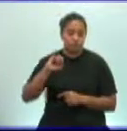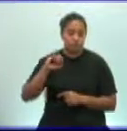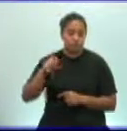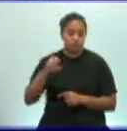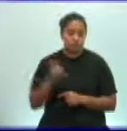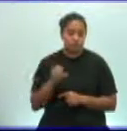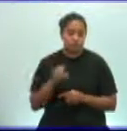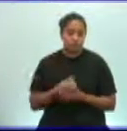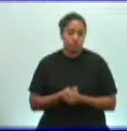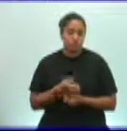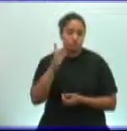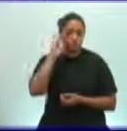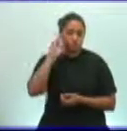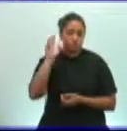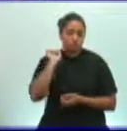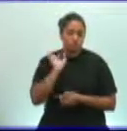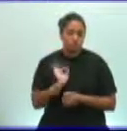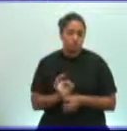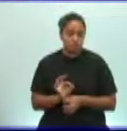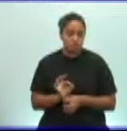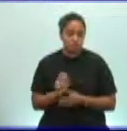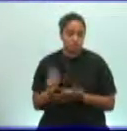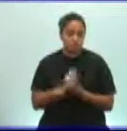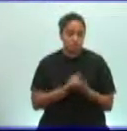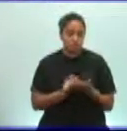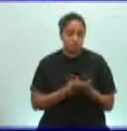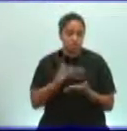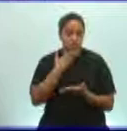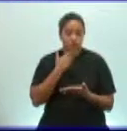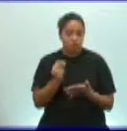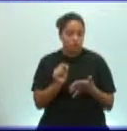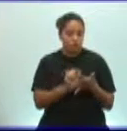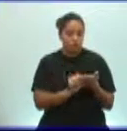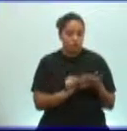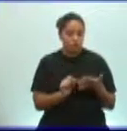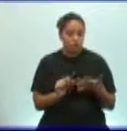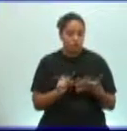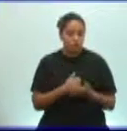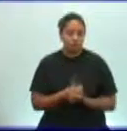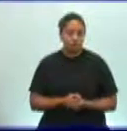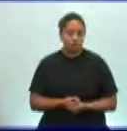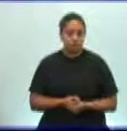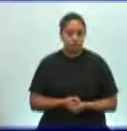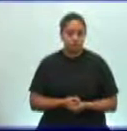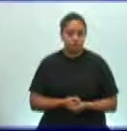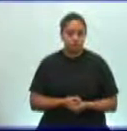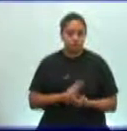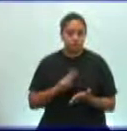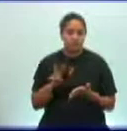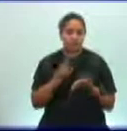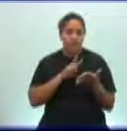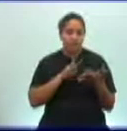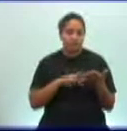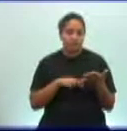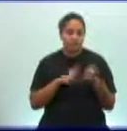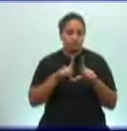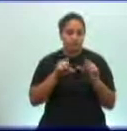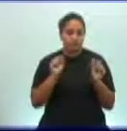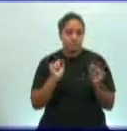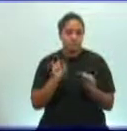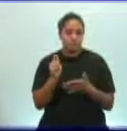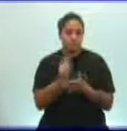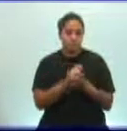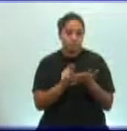siempre escribir con una correcta ortografía. Vamos a ver la siguiente actividad. Lee el